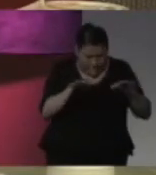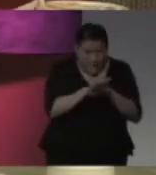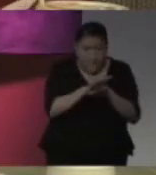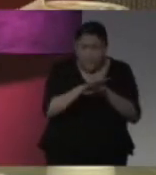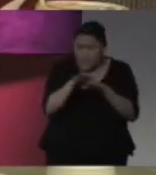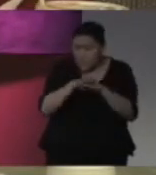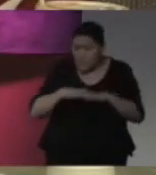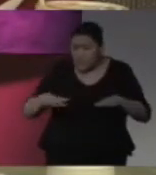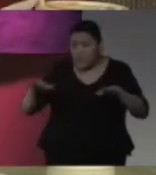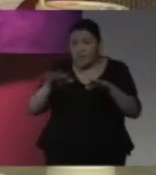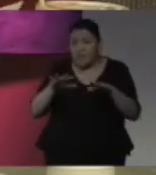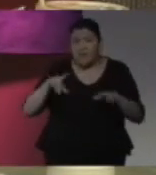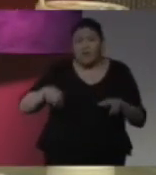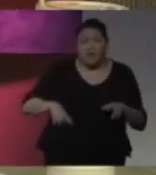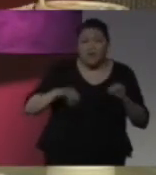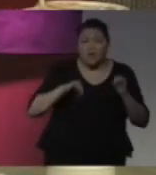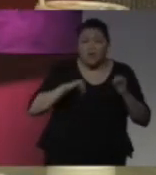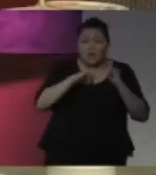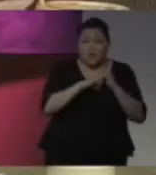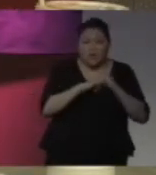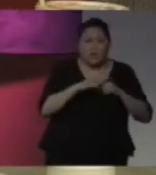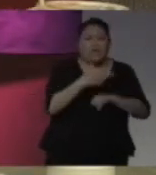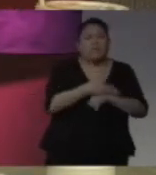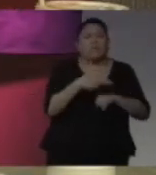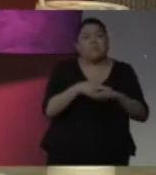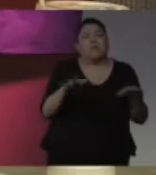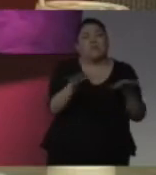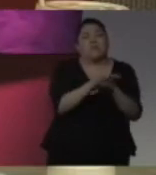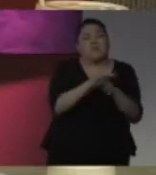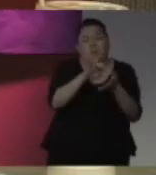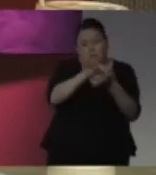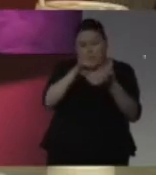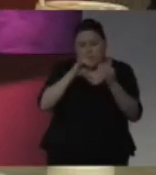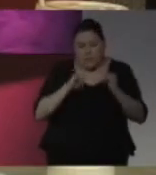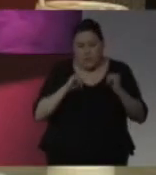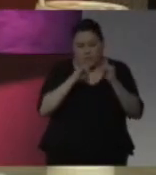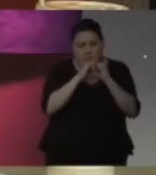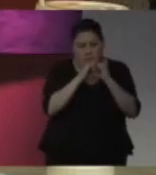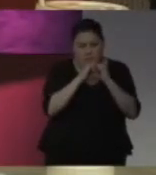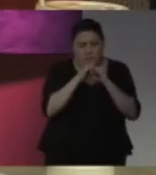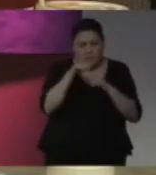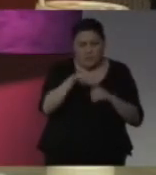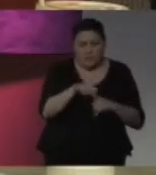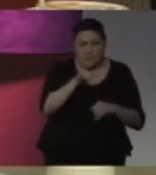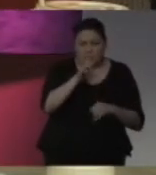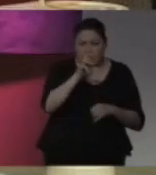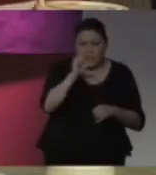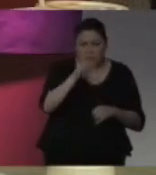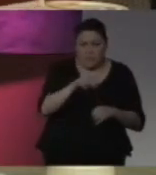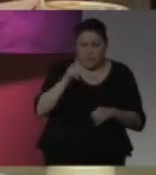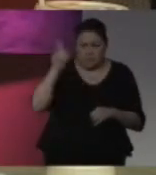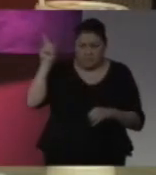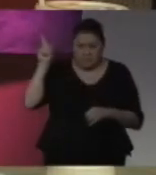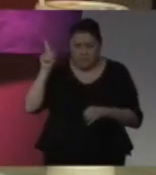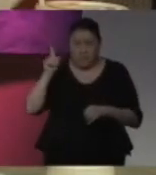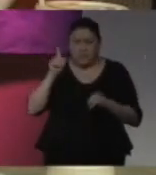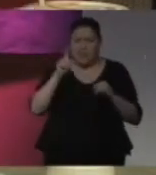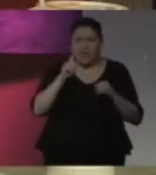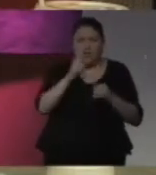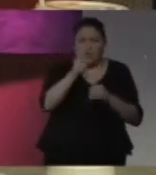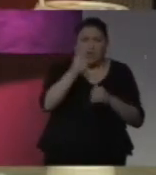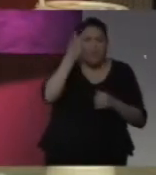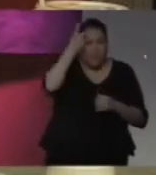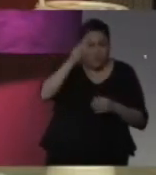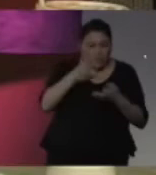orgánico interno de instituciones como, por ejemplo, el Registro Nacional de la Propiedad, creo que aquí se llama RAN, allá se llama Registro Nacional de la